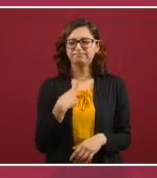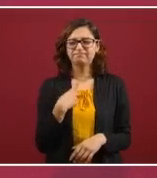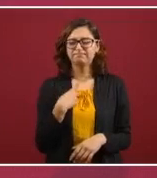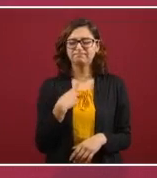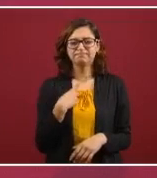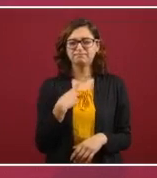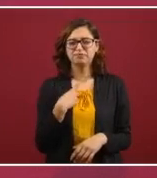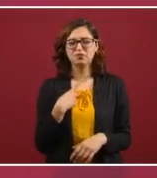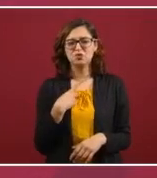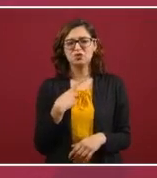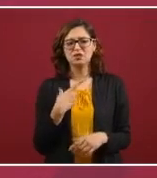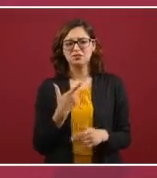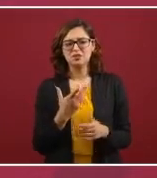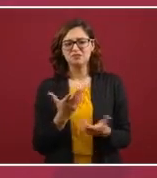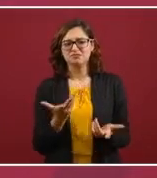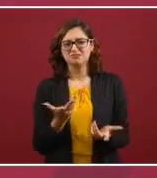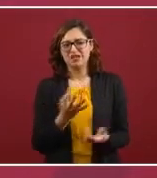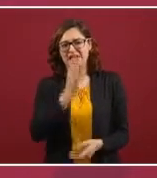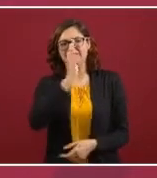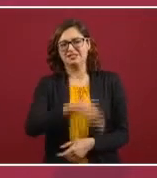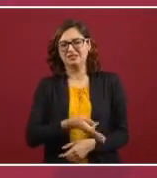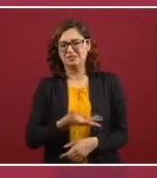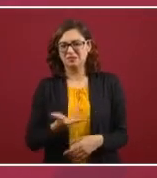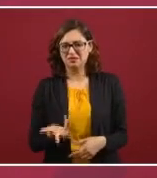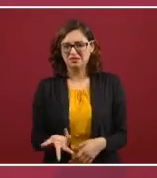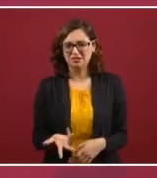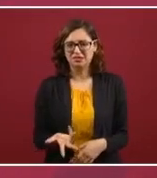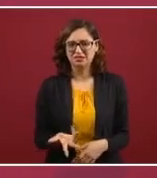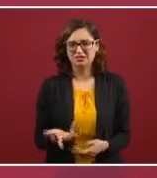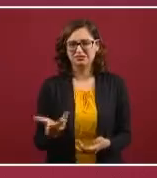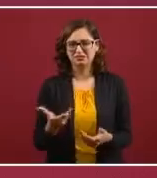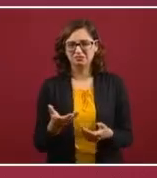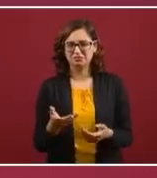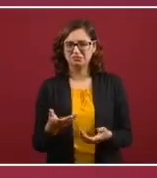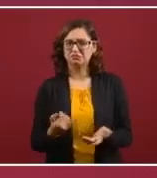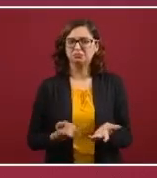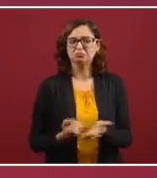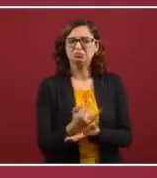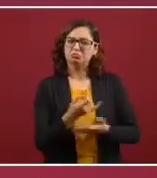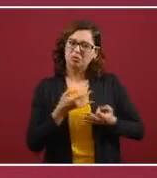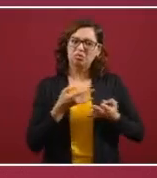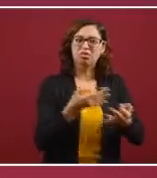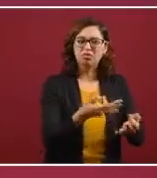ese camino de las drogas.